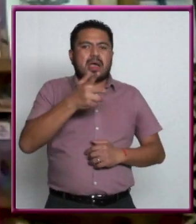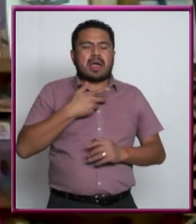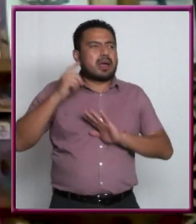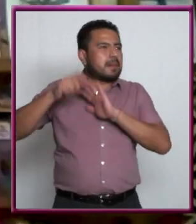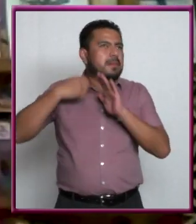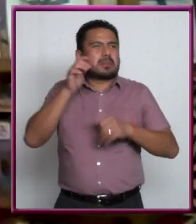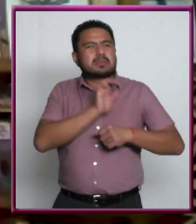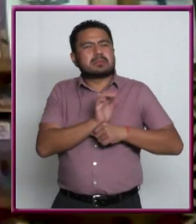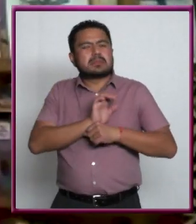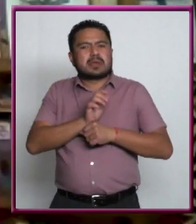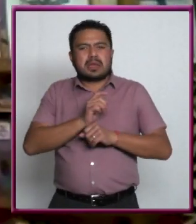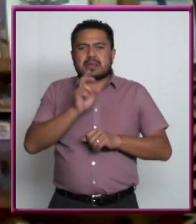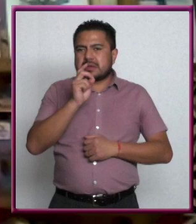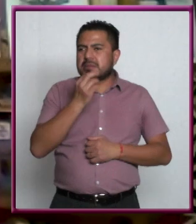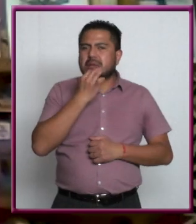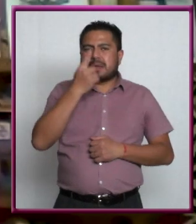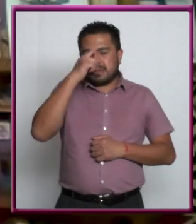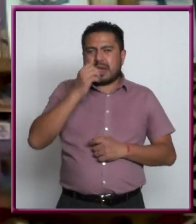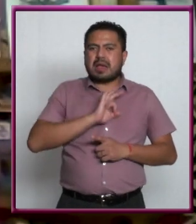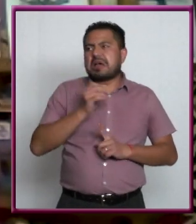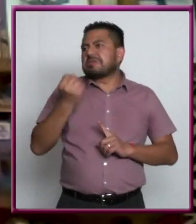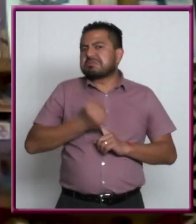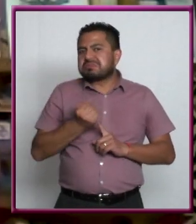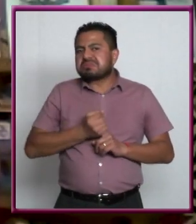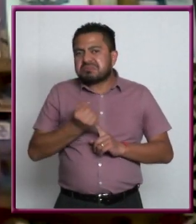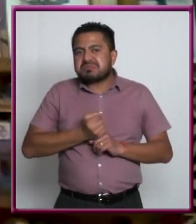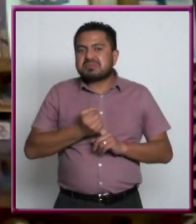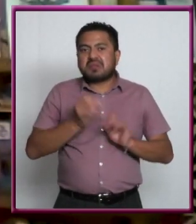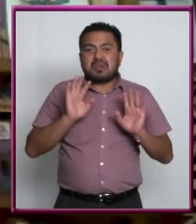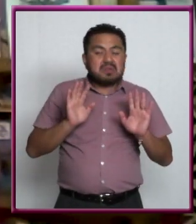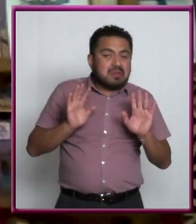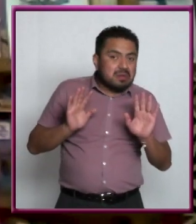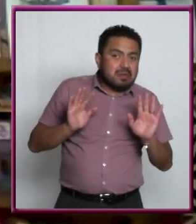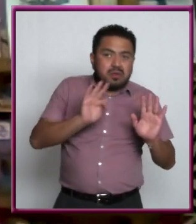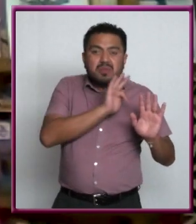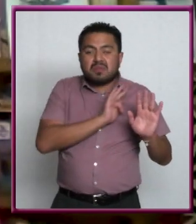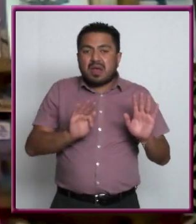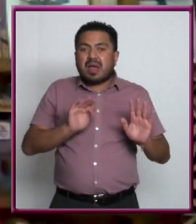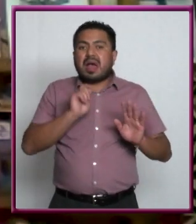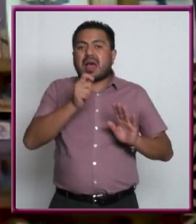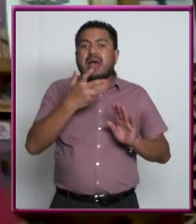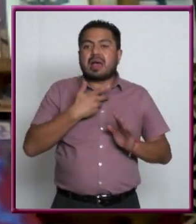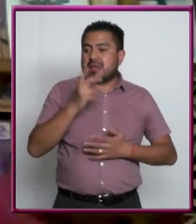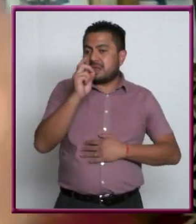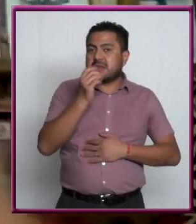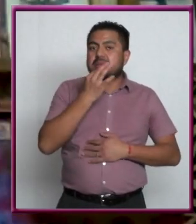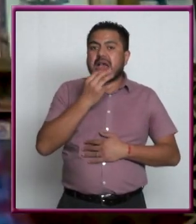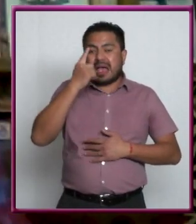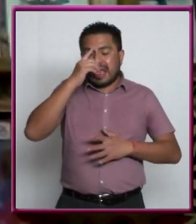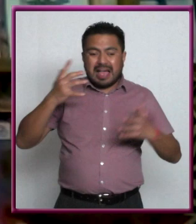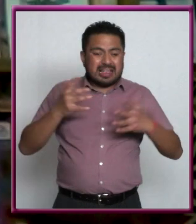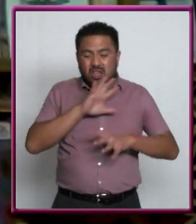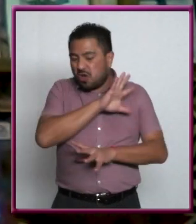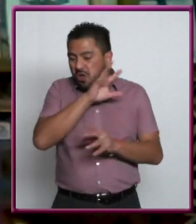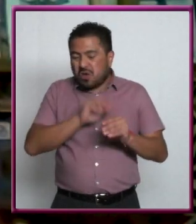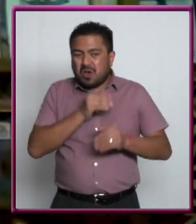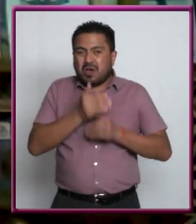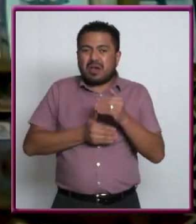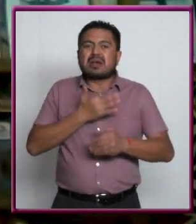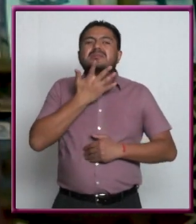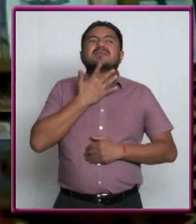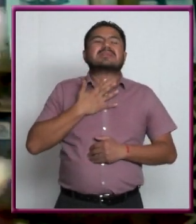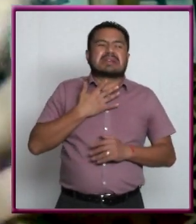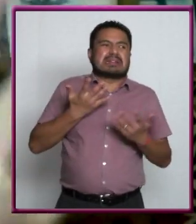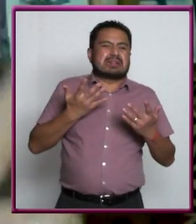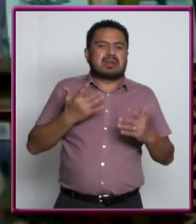antes si tenías una película de media hora para masturbarte, digamos, pues tenías media hora para hacer todo el proceso